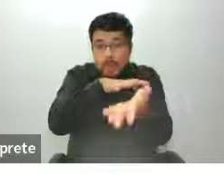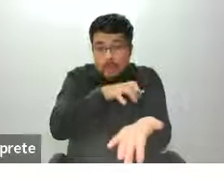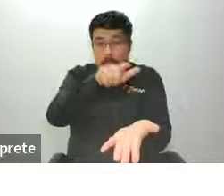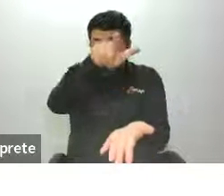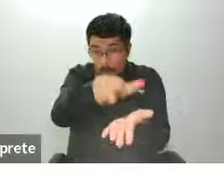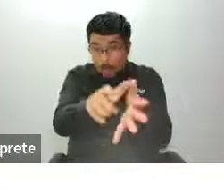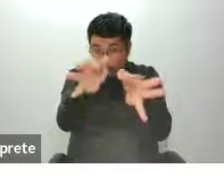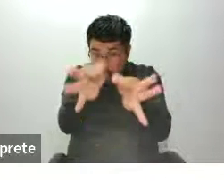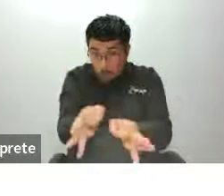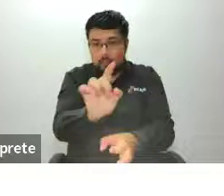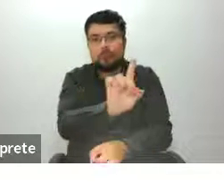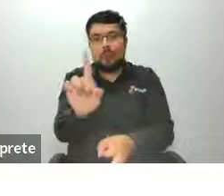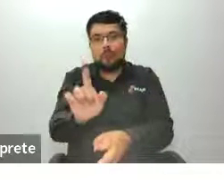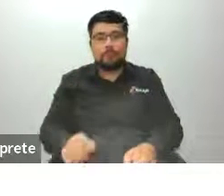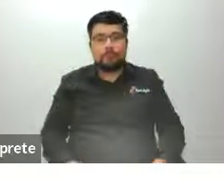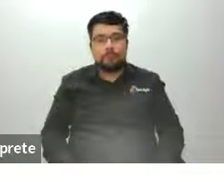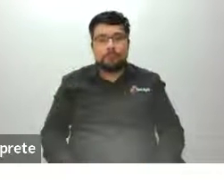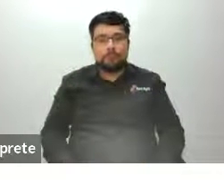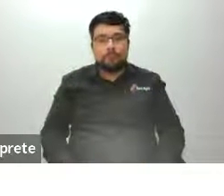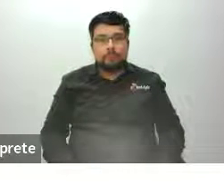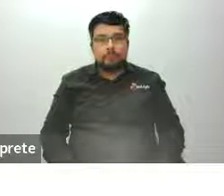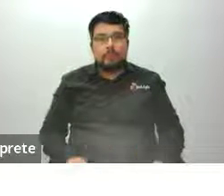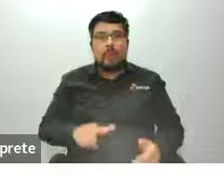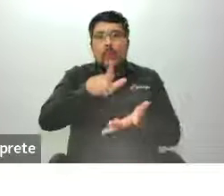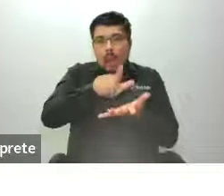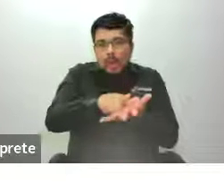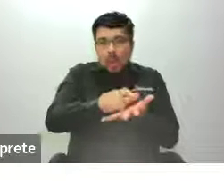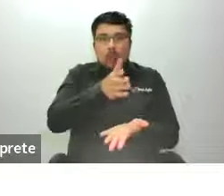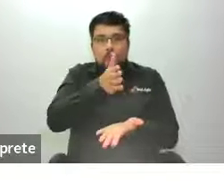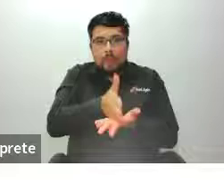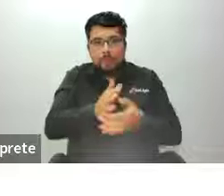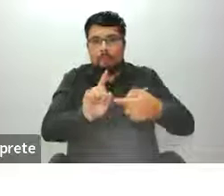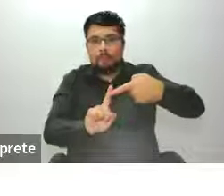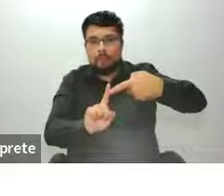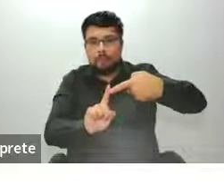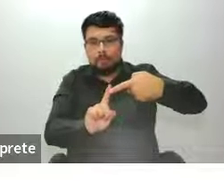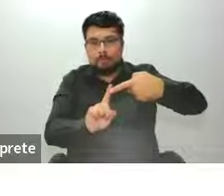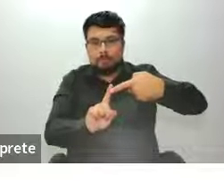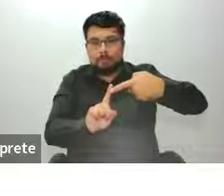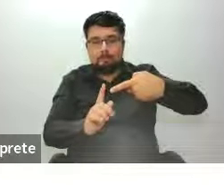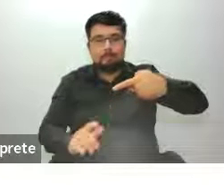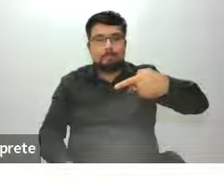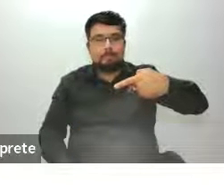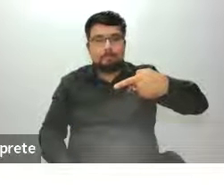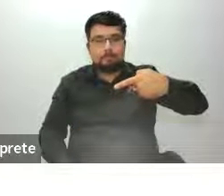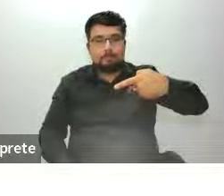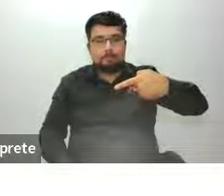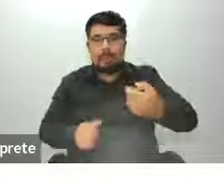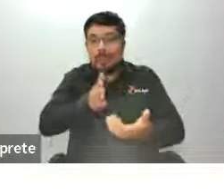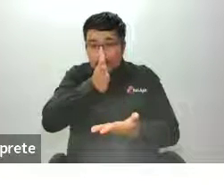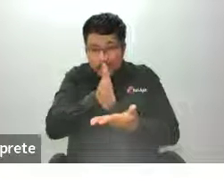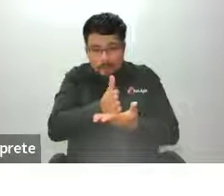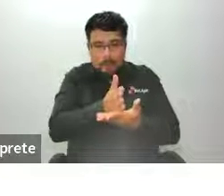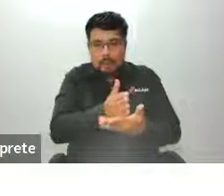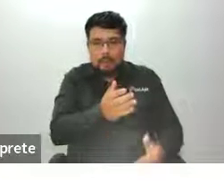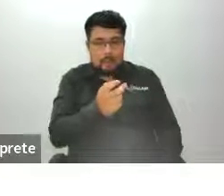¿no? La lengua tiene que tener carácter de perteneciente a una comunidad,